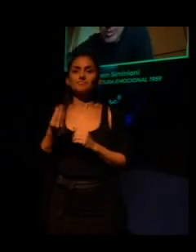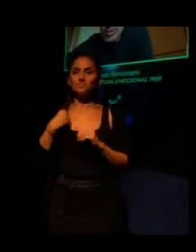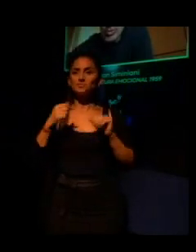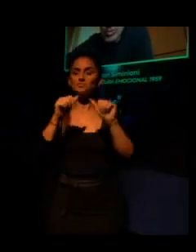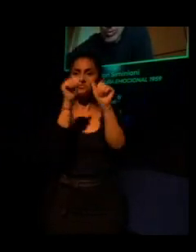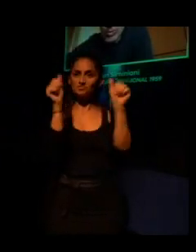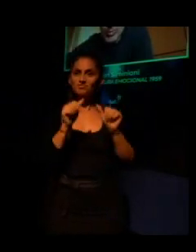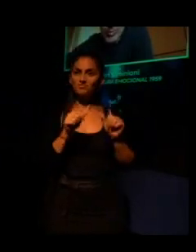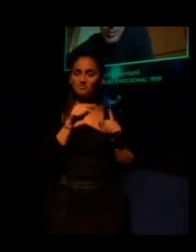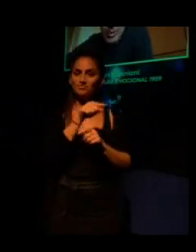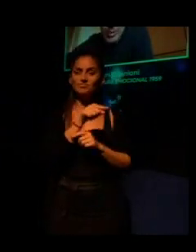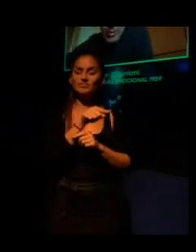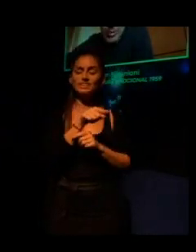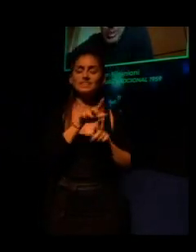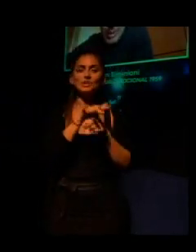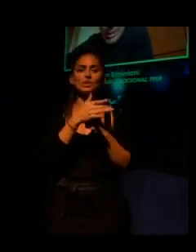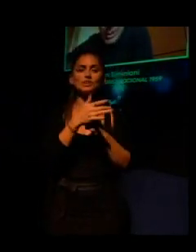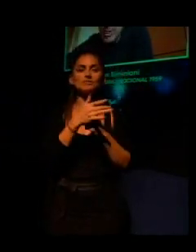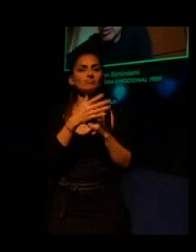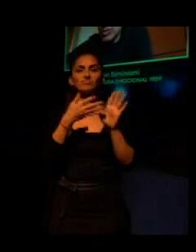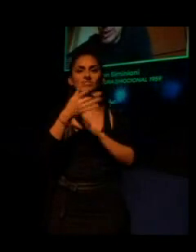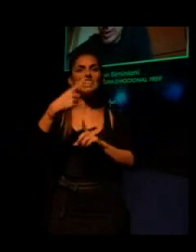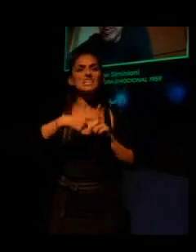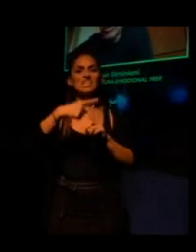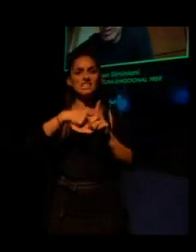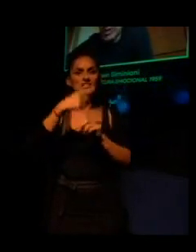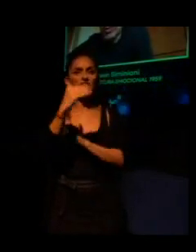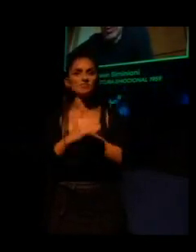tenido un nivel altísimo en su selección y